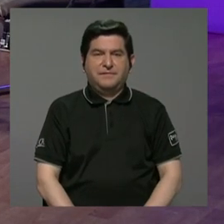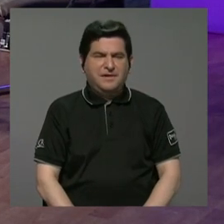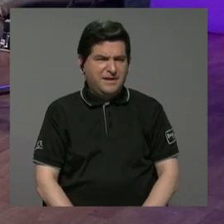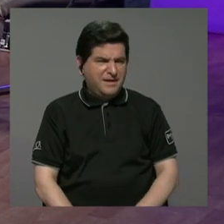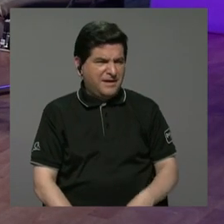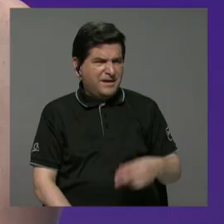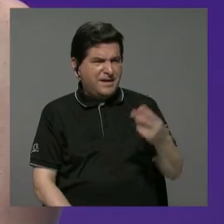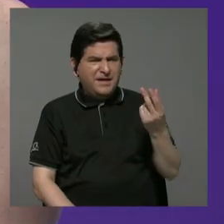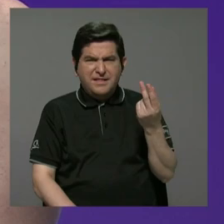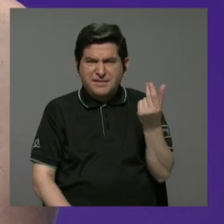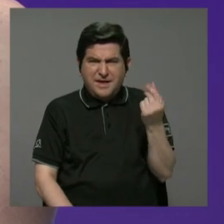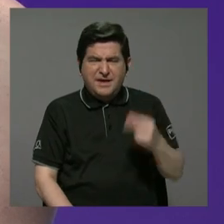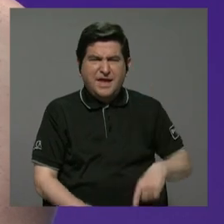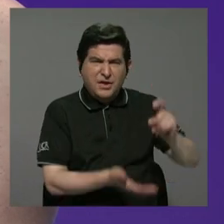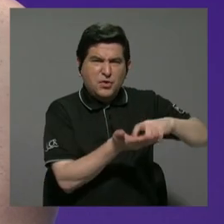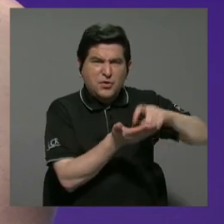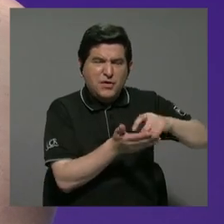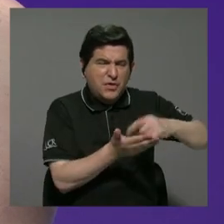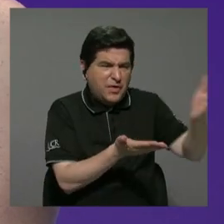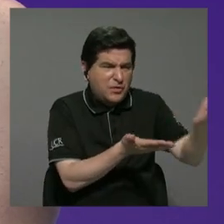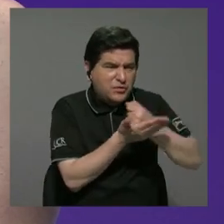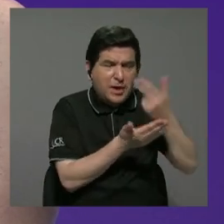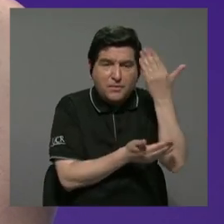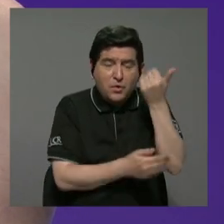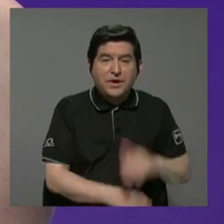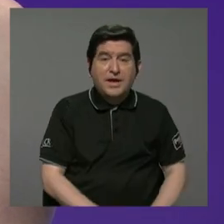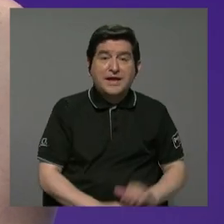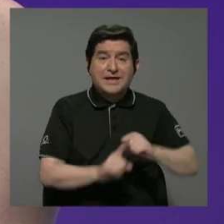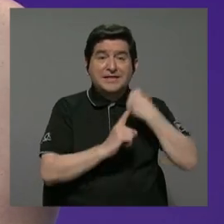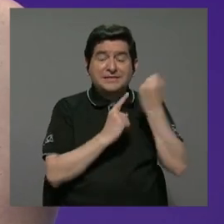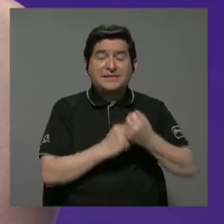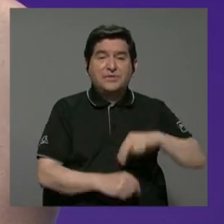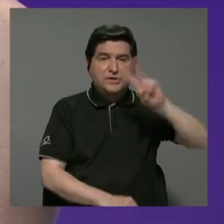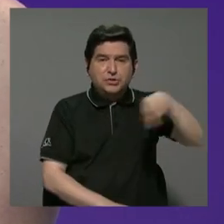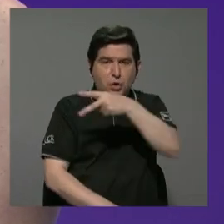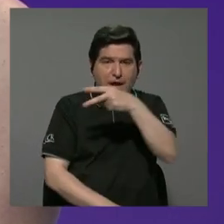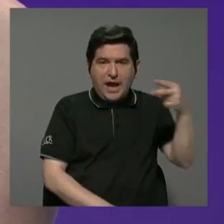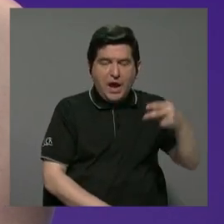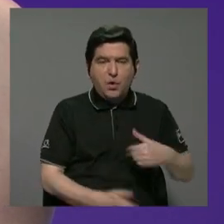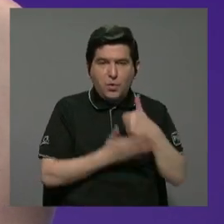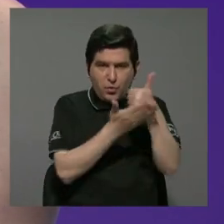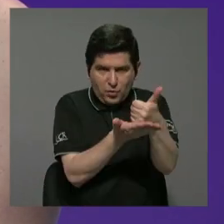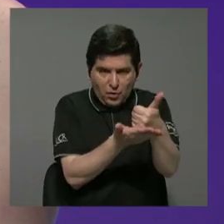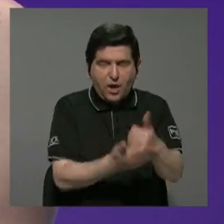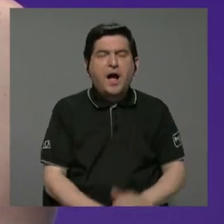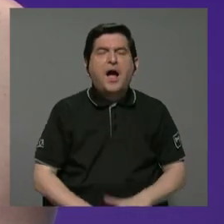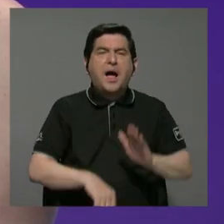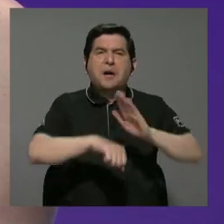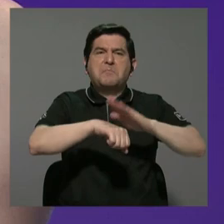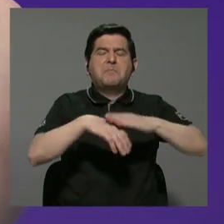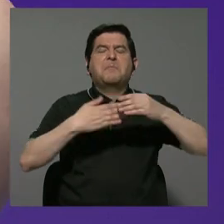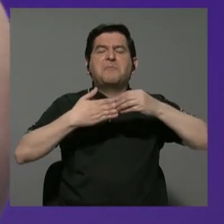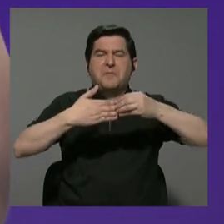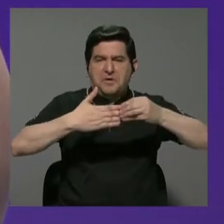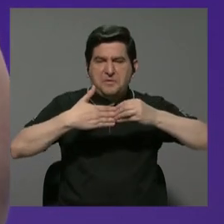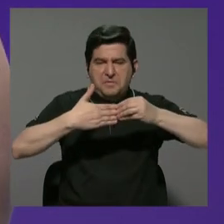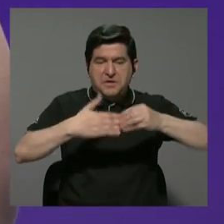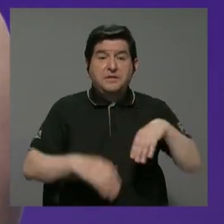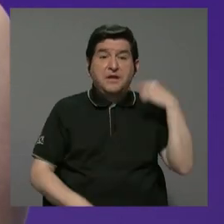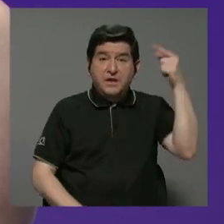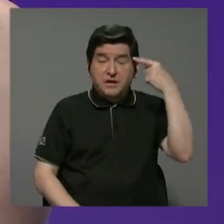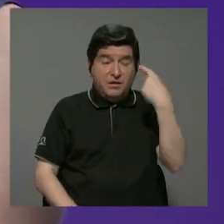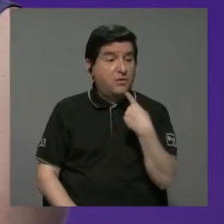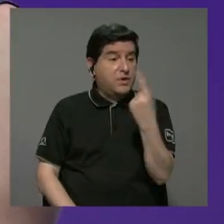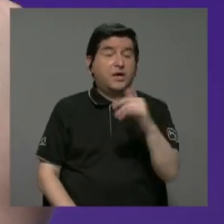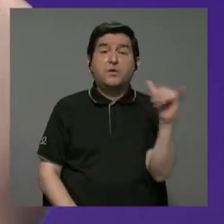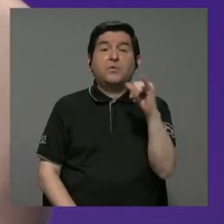de intereses de la deuda? Porque la situación de los eurobonos, la aprobación de los eurobonos, garantizaba cierta flexibilidad, claro, fiscal. Y eso es lo que el gobierno ha